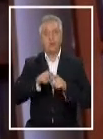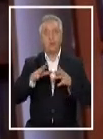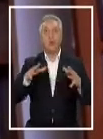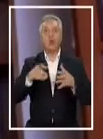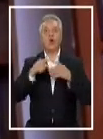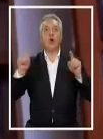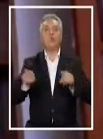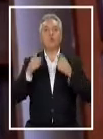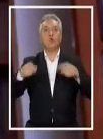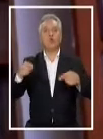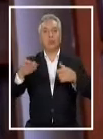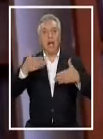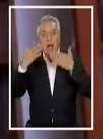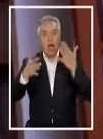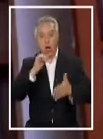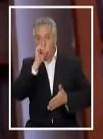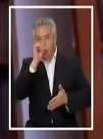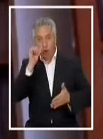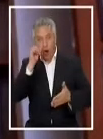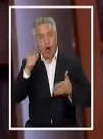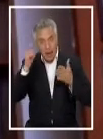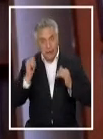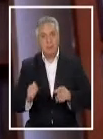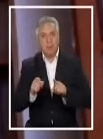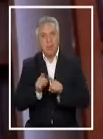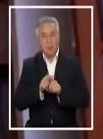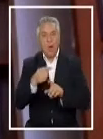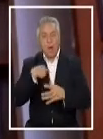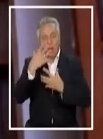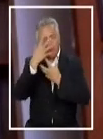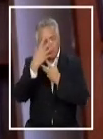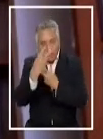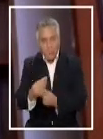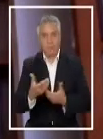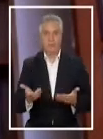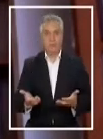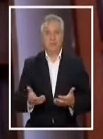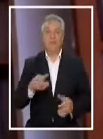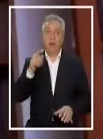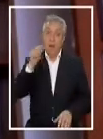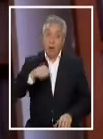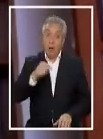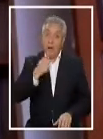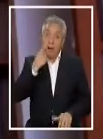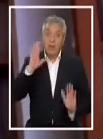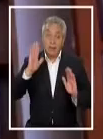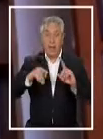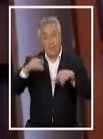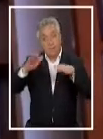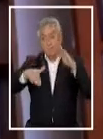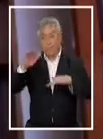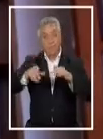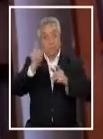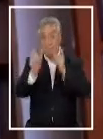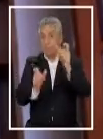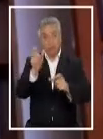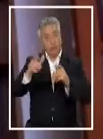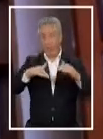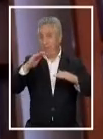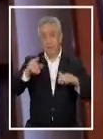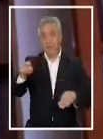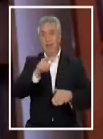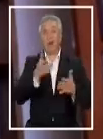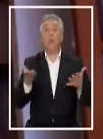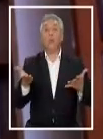alude la música vinculada a las drogas siempre genera una atracción. Ahora, va a depender de cada persona de qué tipo